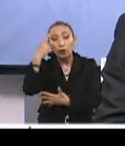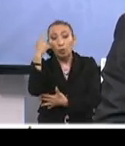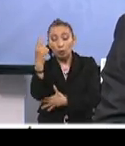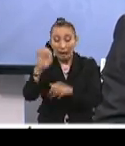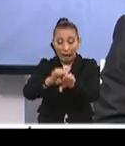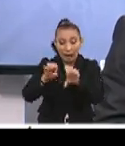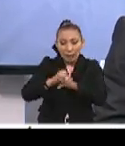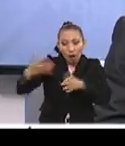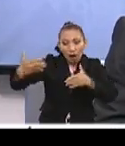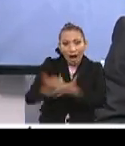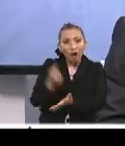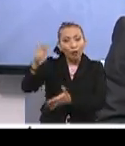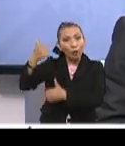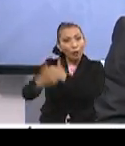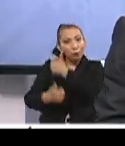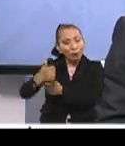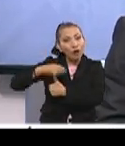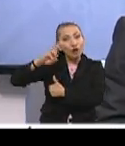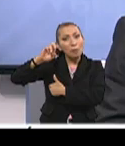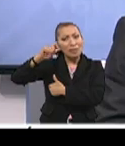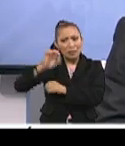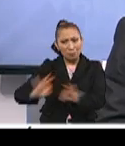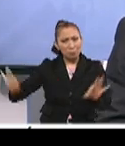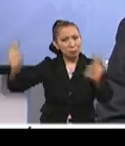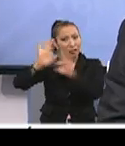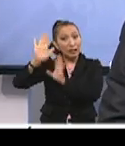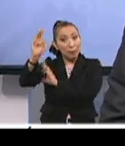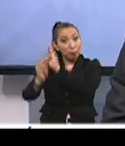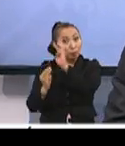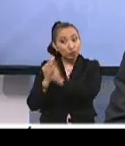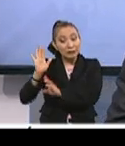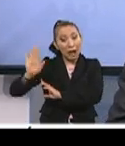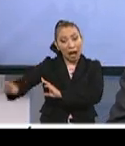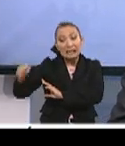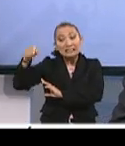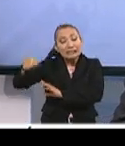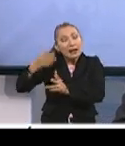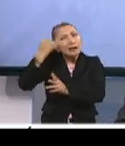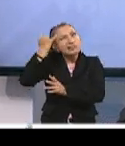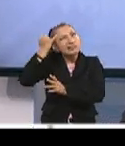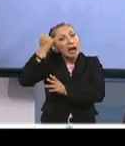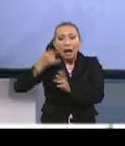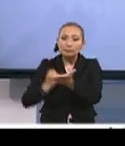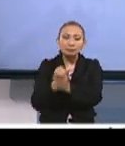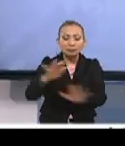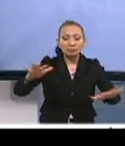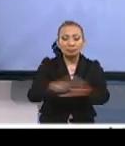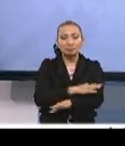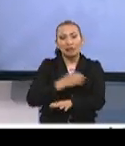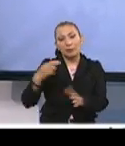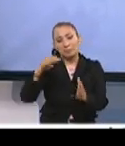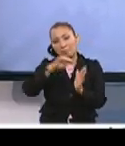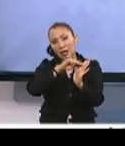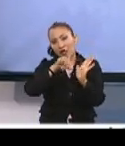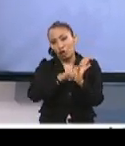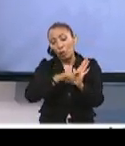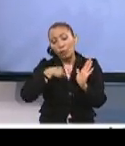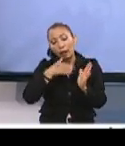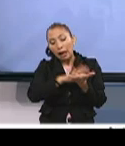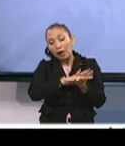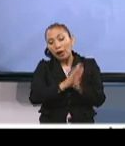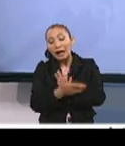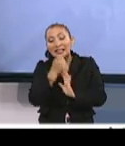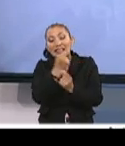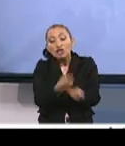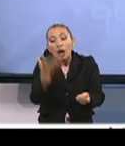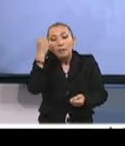nuestros equipos gana una de las competencias de robótica más importantes a nivel mundial y fue en ese momento cuando decidimos cambiar nuestra metodología. Una metodología donde